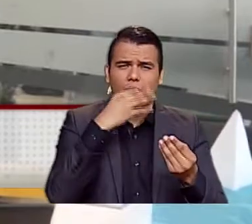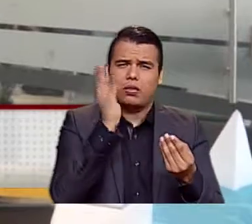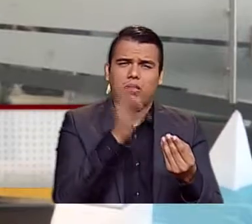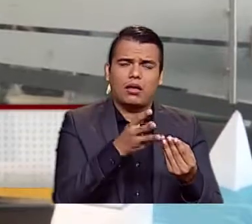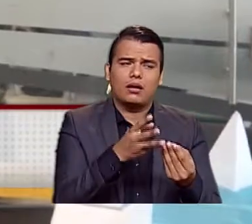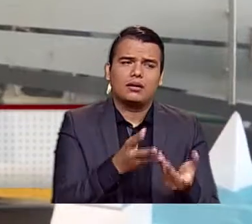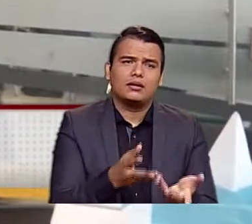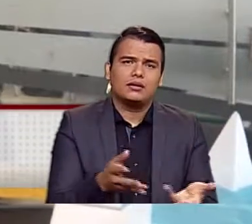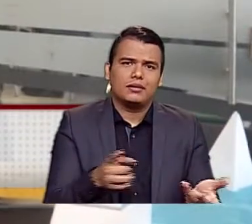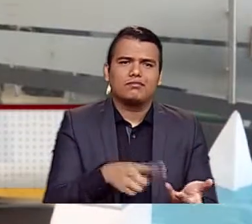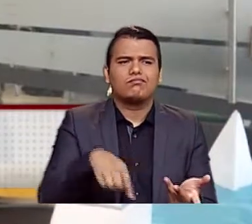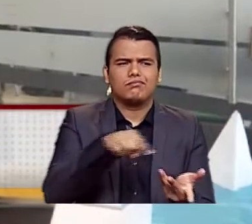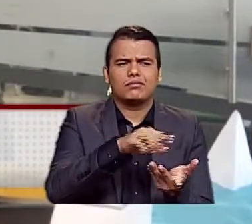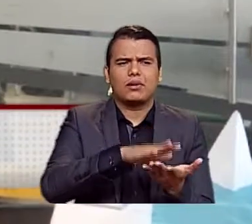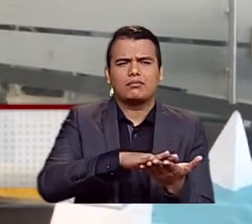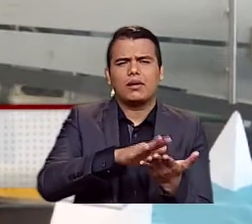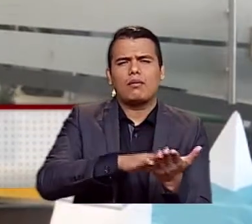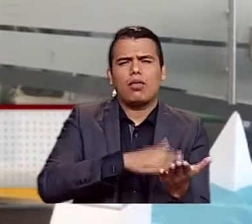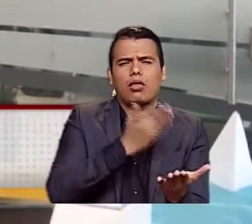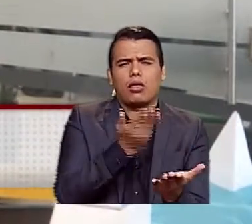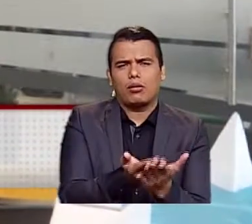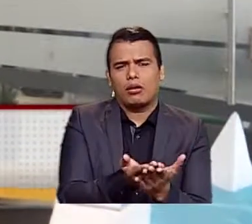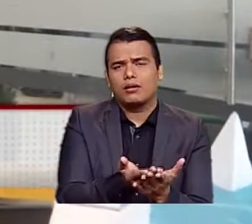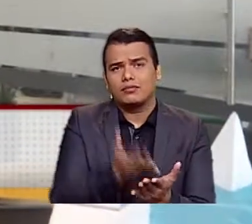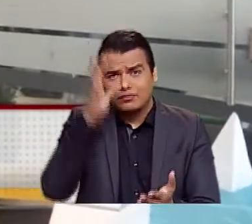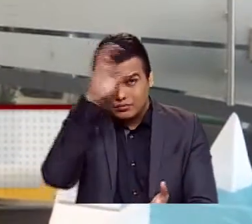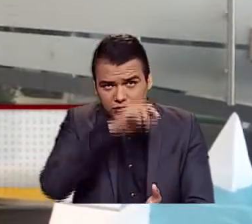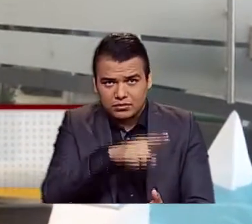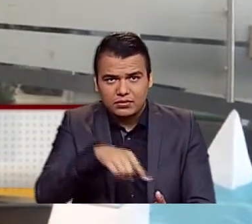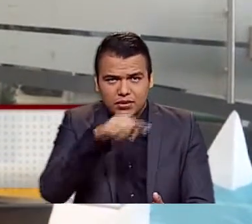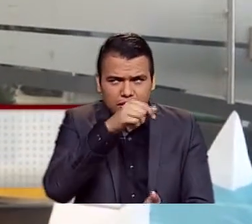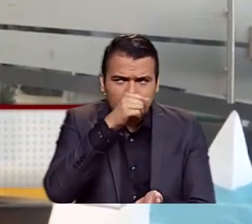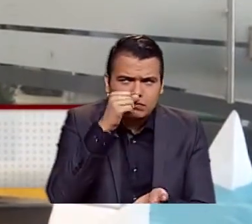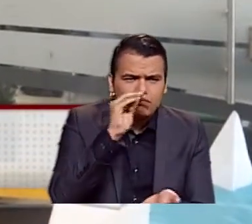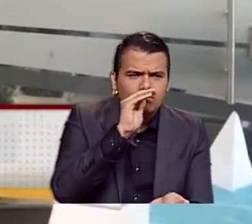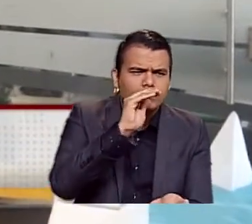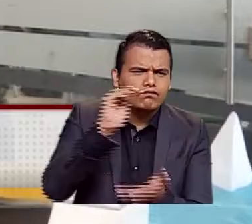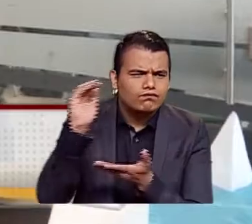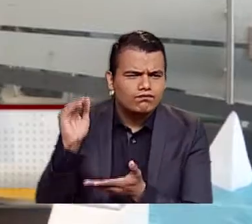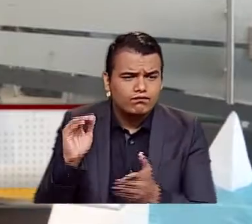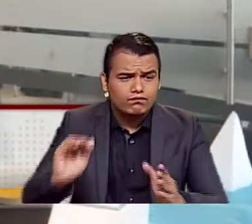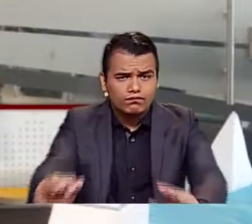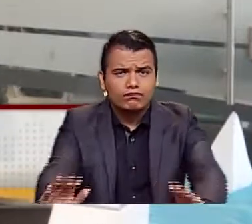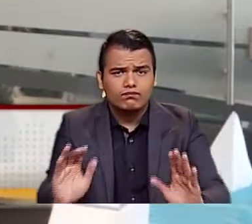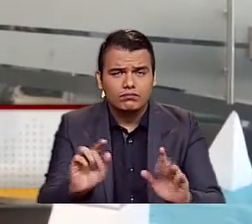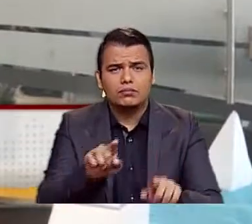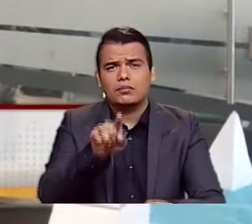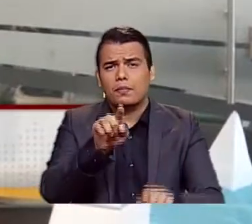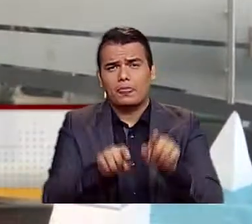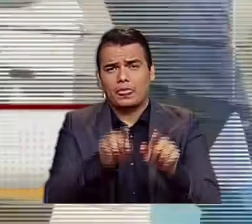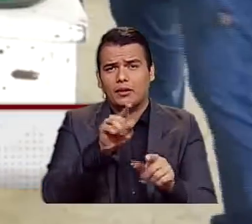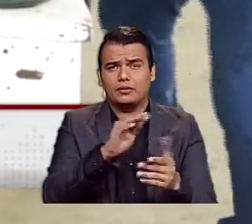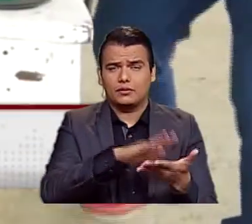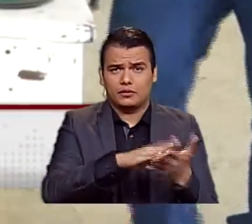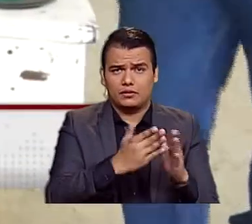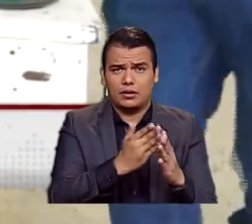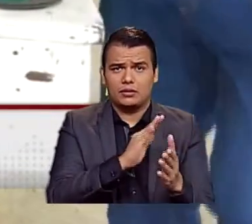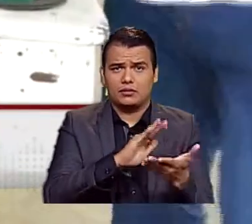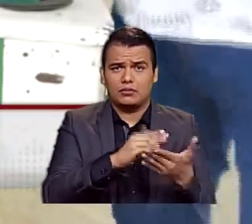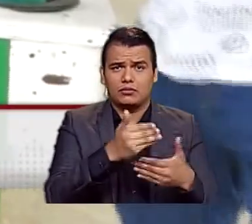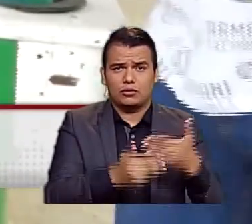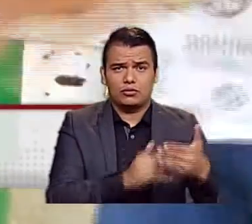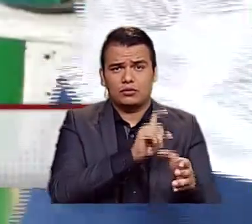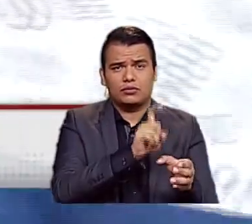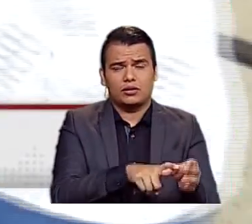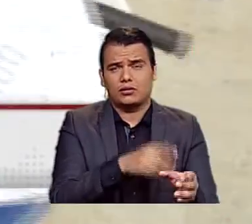se ha visto es que son narcotraficantes, esas son personas que algunos nunca entraron en el proceso, unos poquitos se